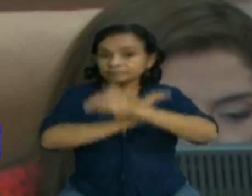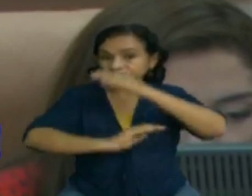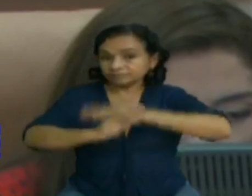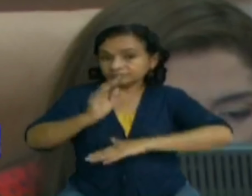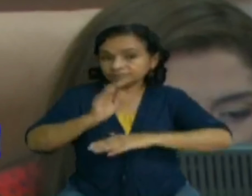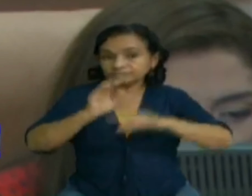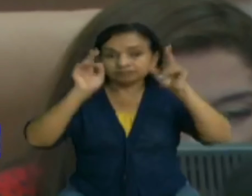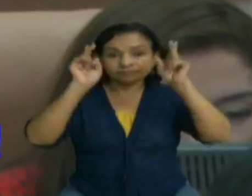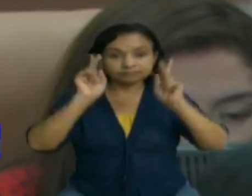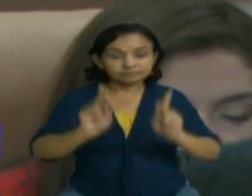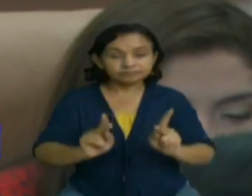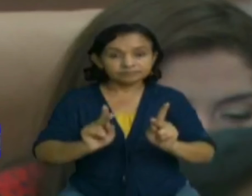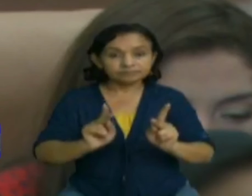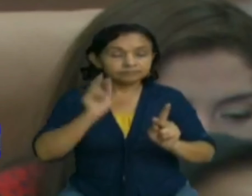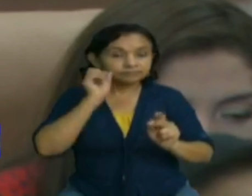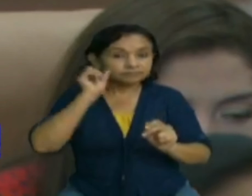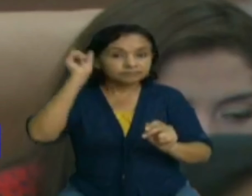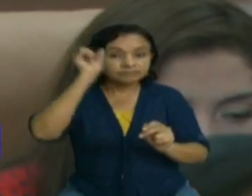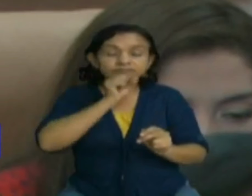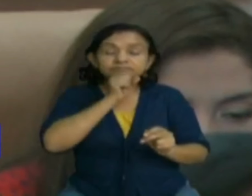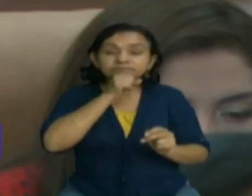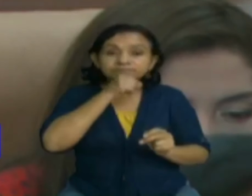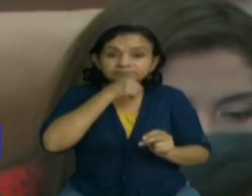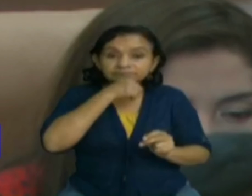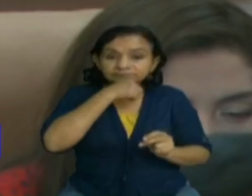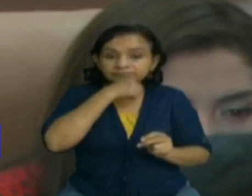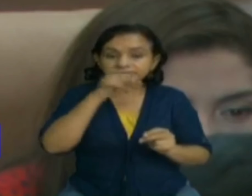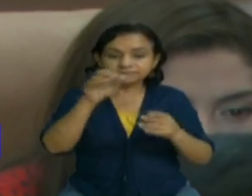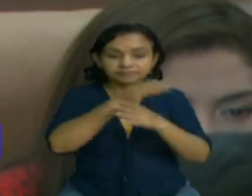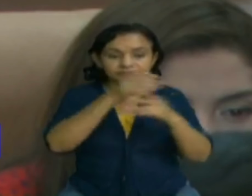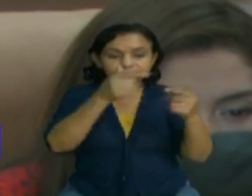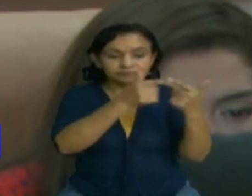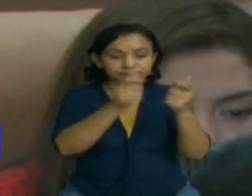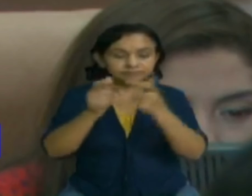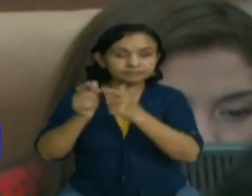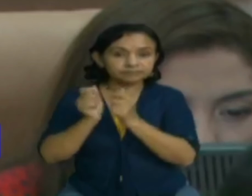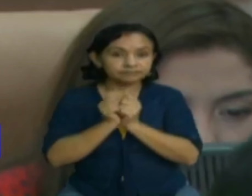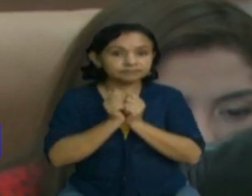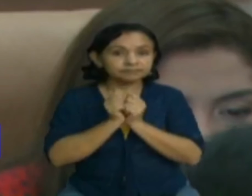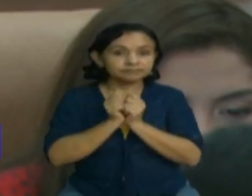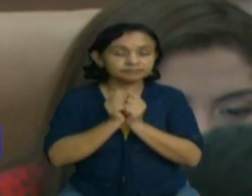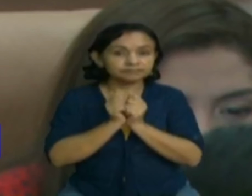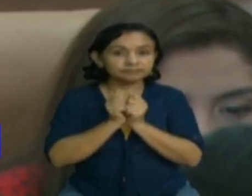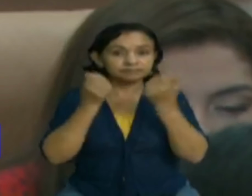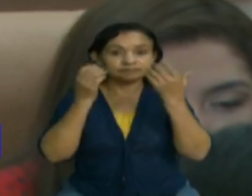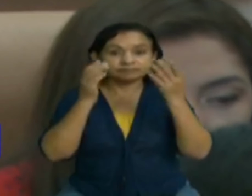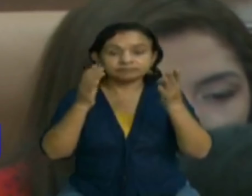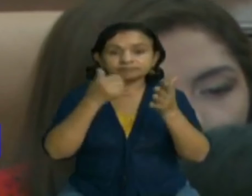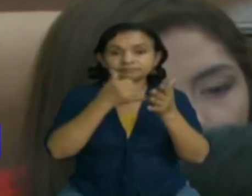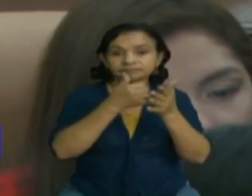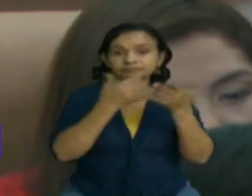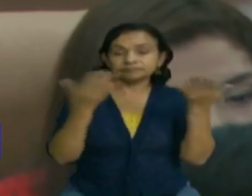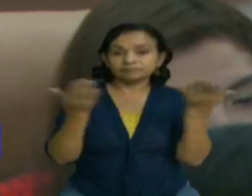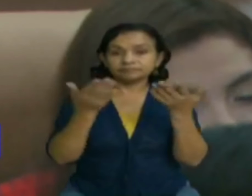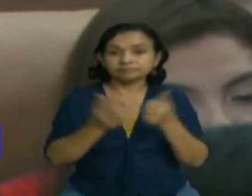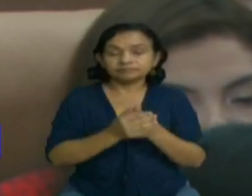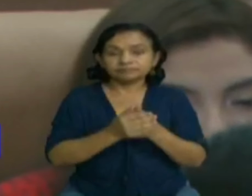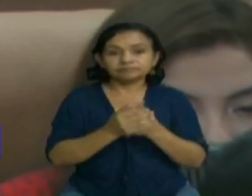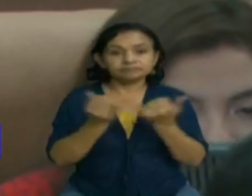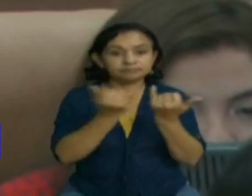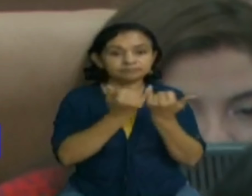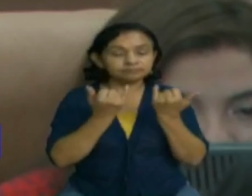las personas adultas mayores, entre otros grupos humanos que están en condiciones de vulnerabilidad.